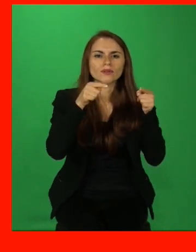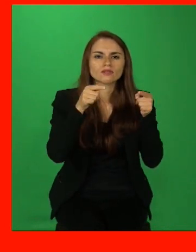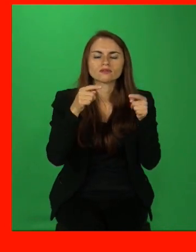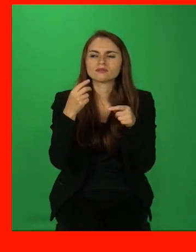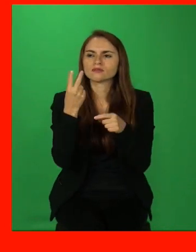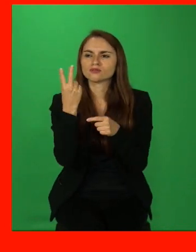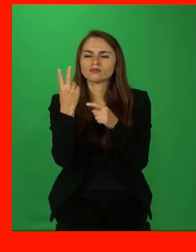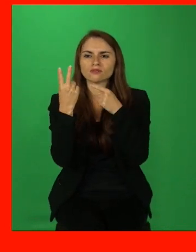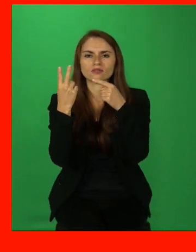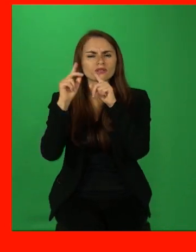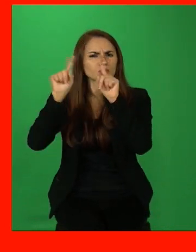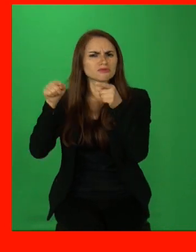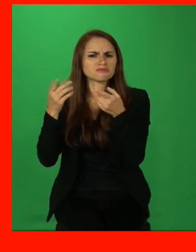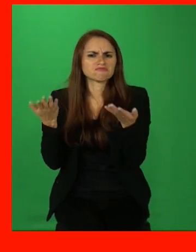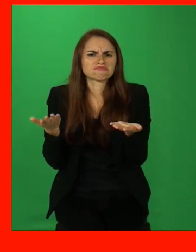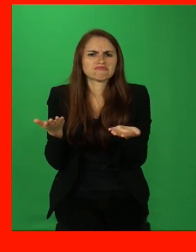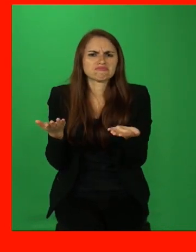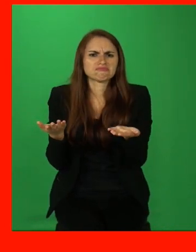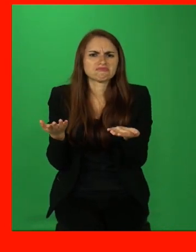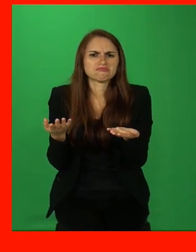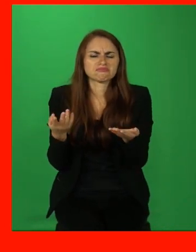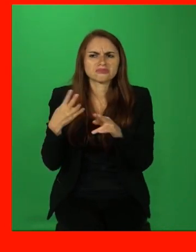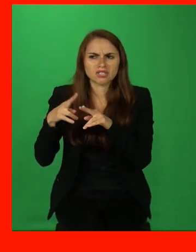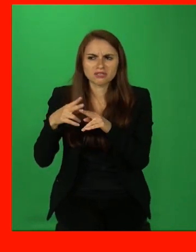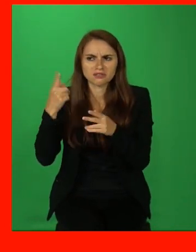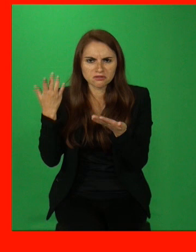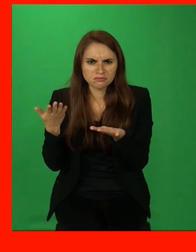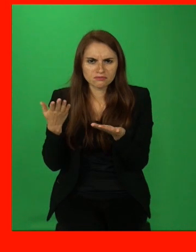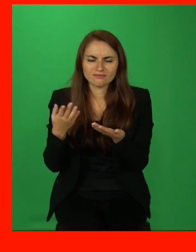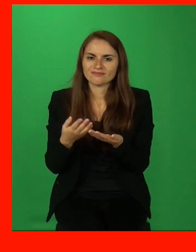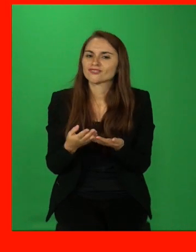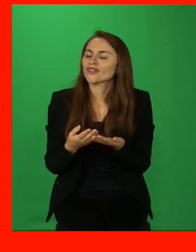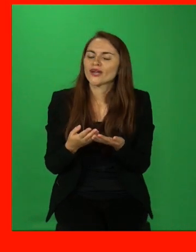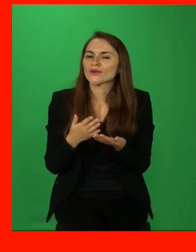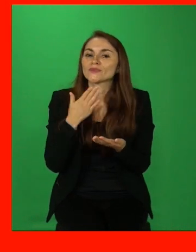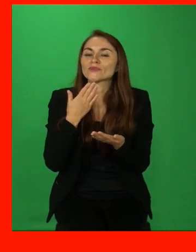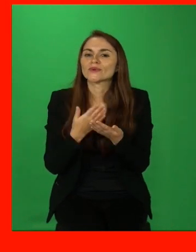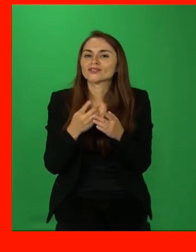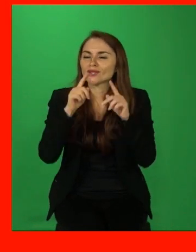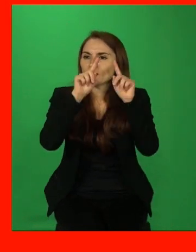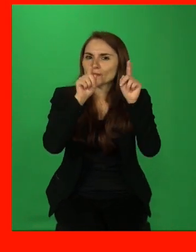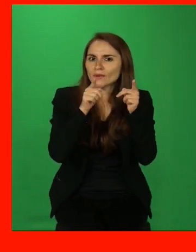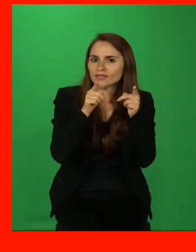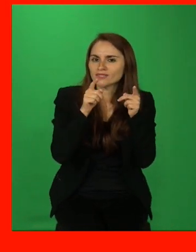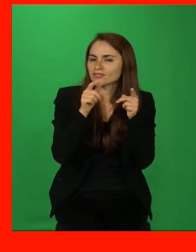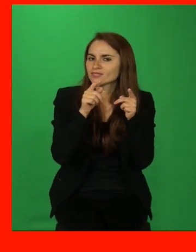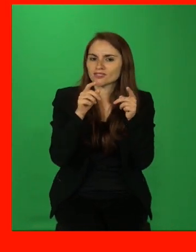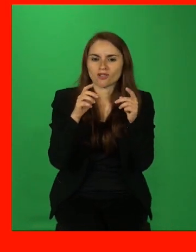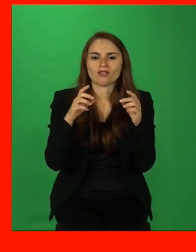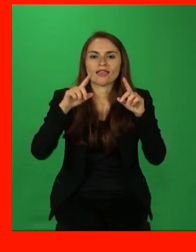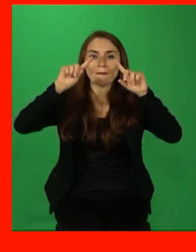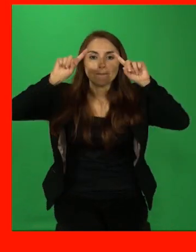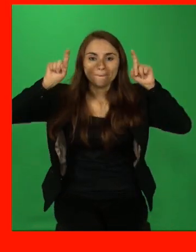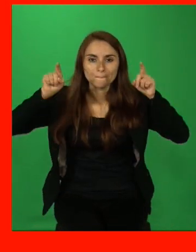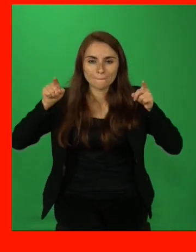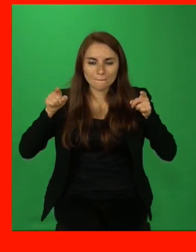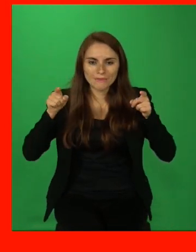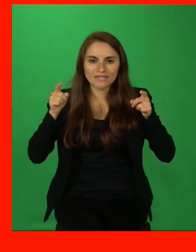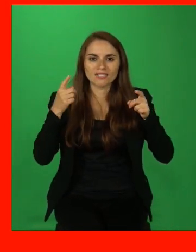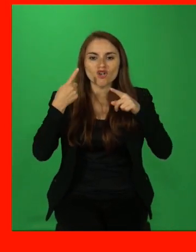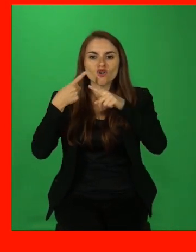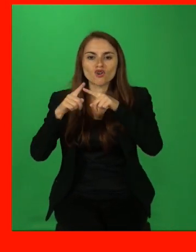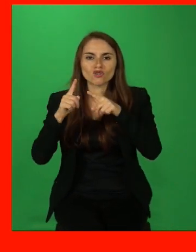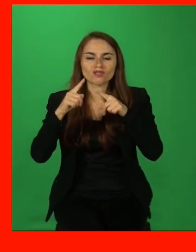el 2 negativo está entre paréntesis como no lo voy a resolver pero cuando hablamos de esos paréntesis hablamos que dentro de un paréntesis hay